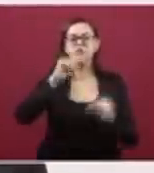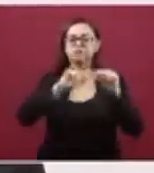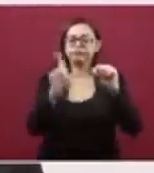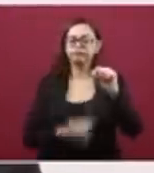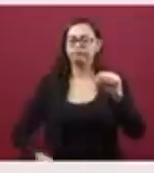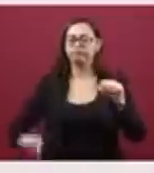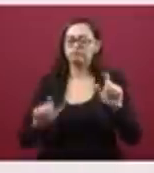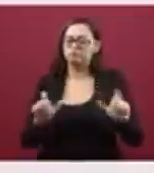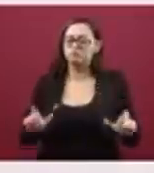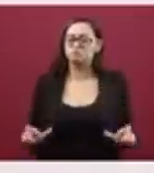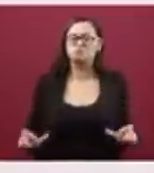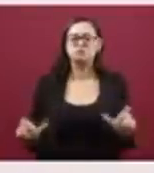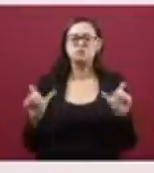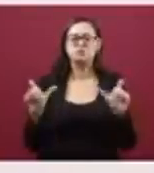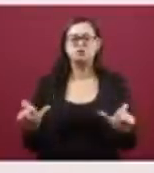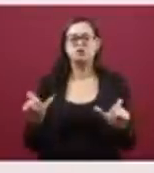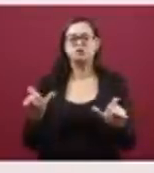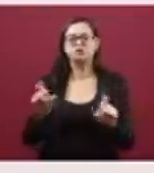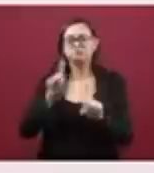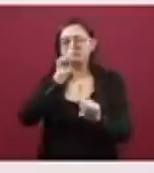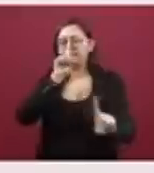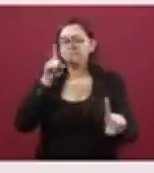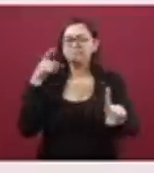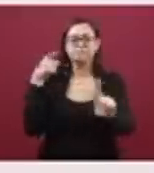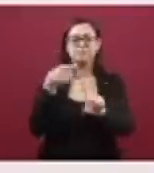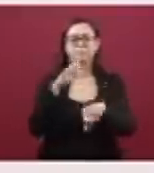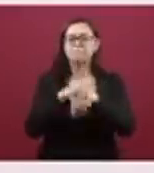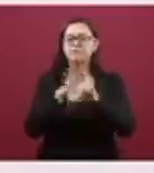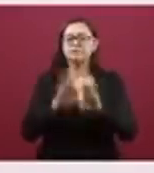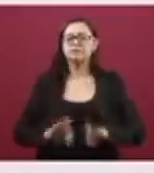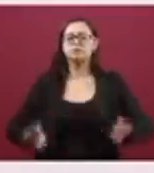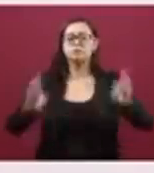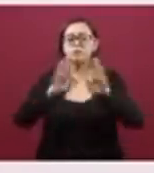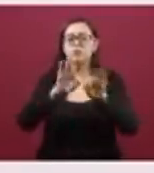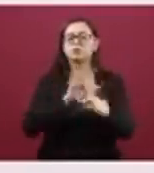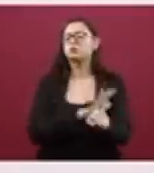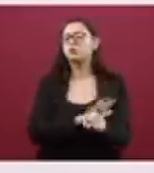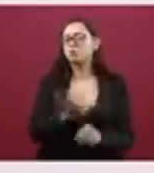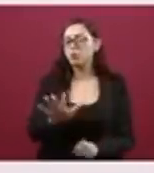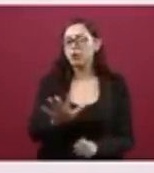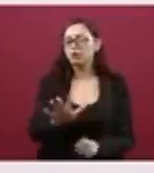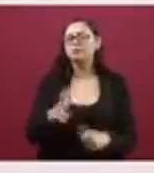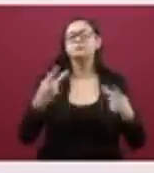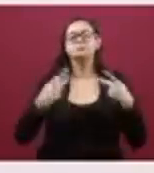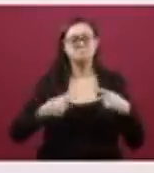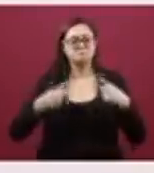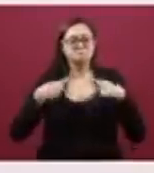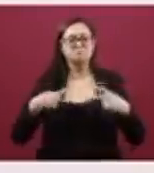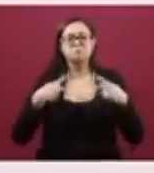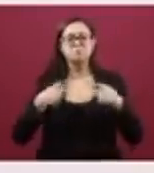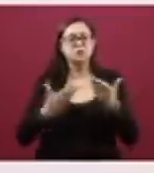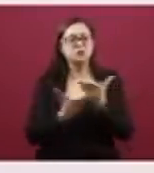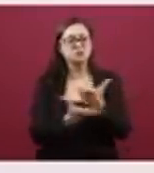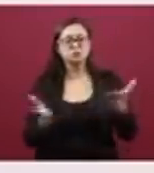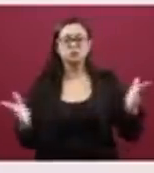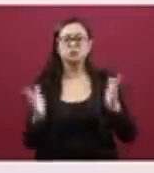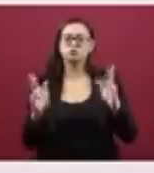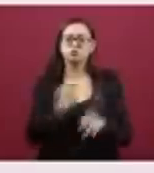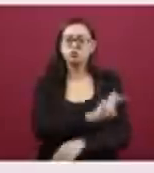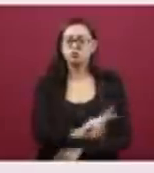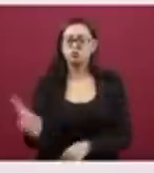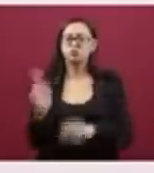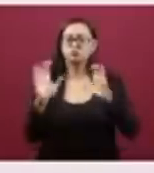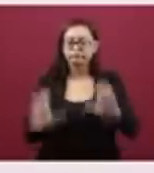Nacional, que tiene como principal objetivo garantizar la seguridad pública para todos